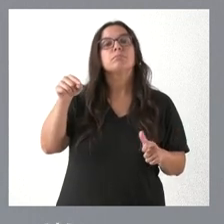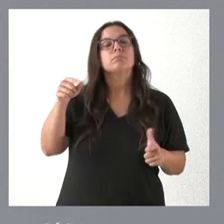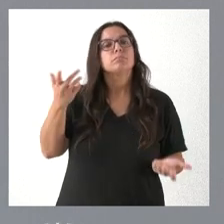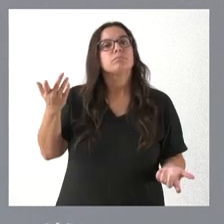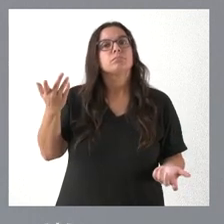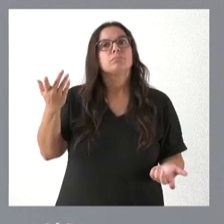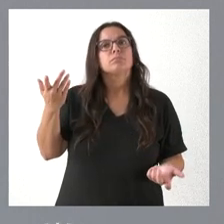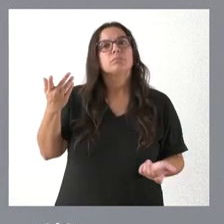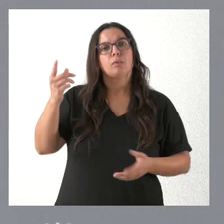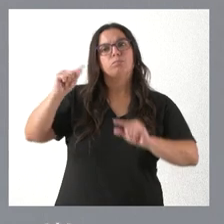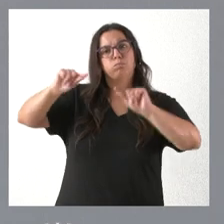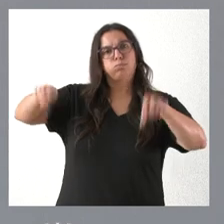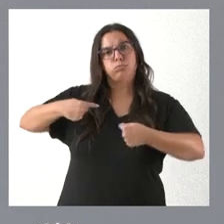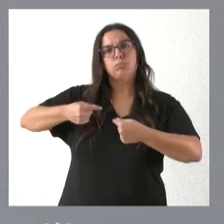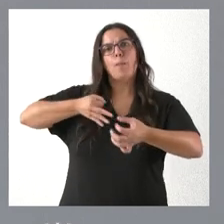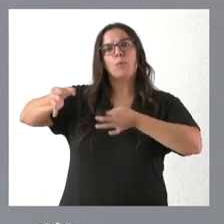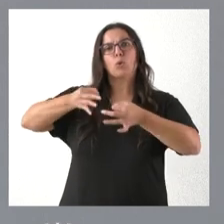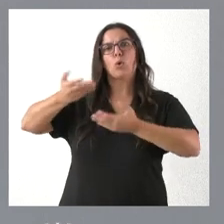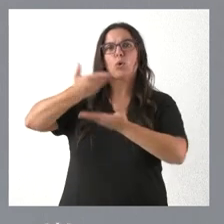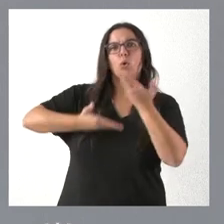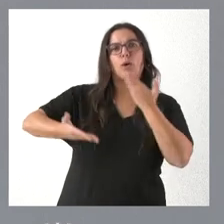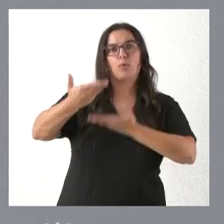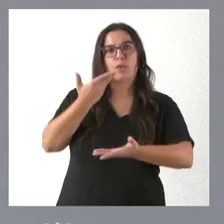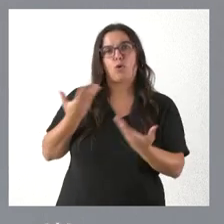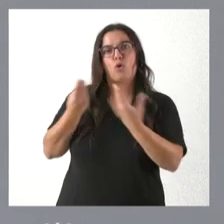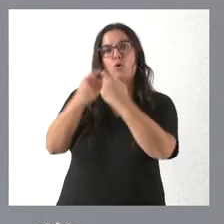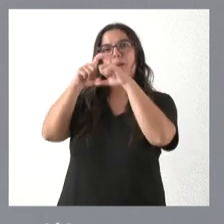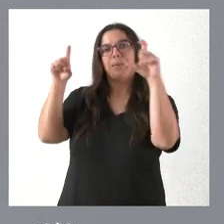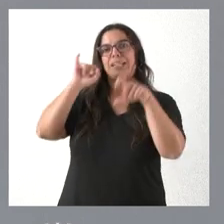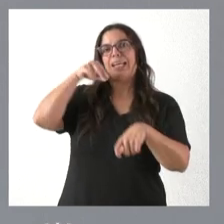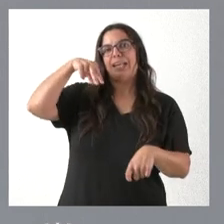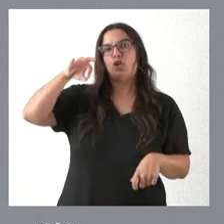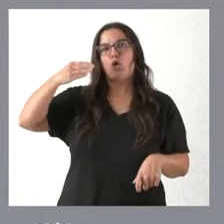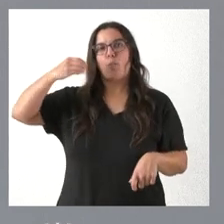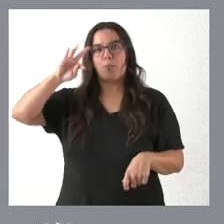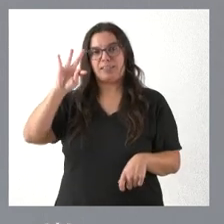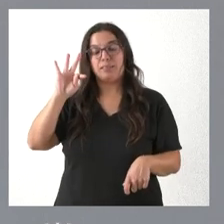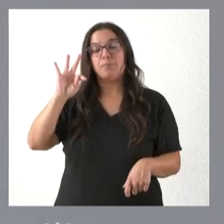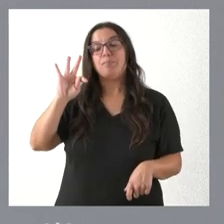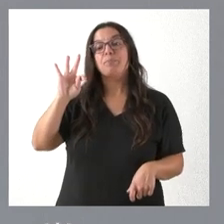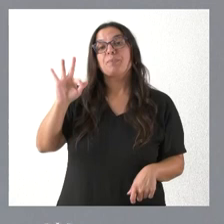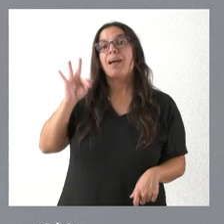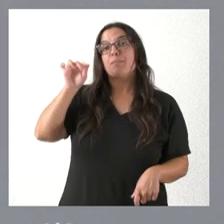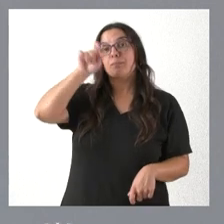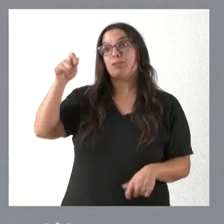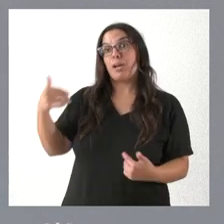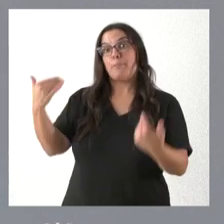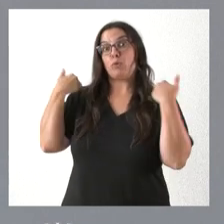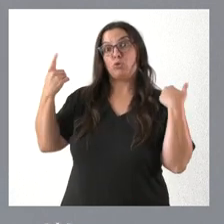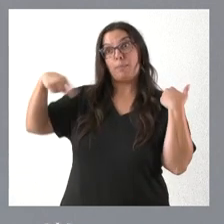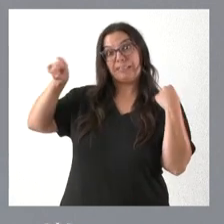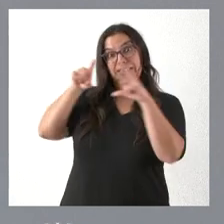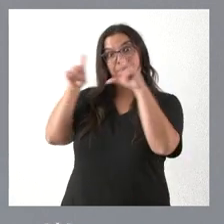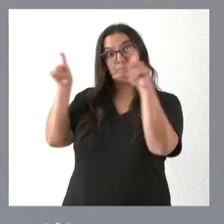un protocolo de colaboración con la empresa innovat allí además su responsables pudieron